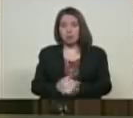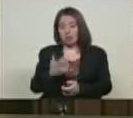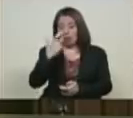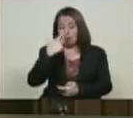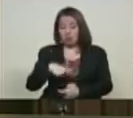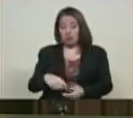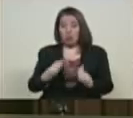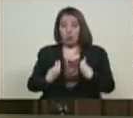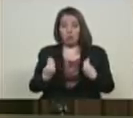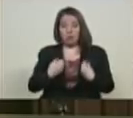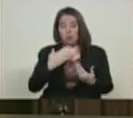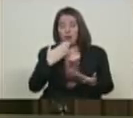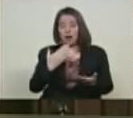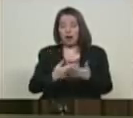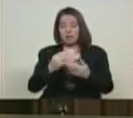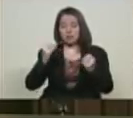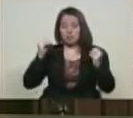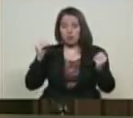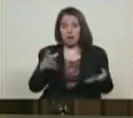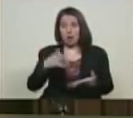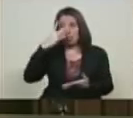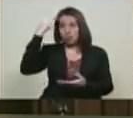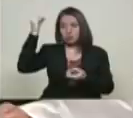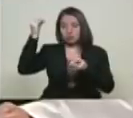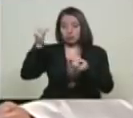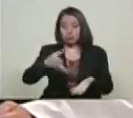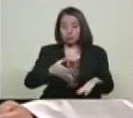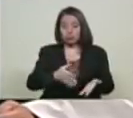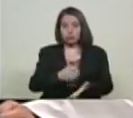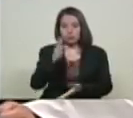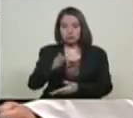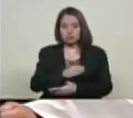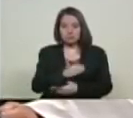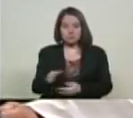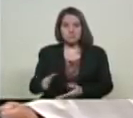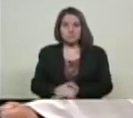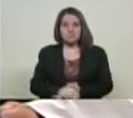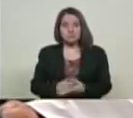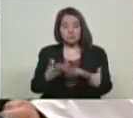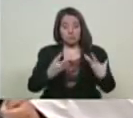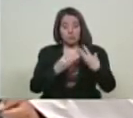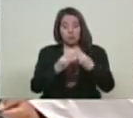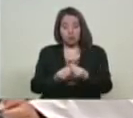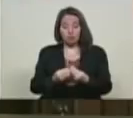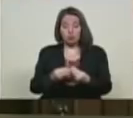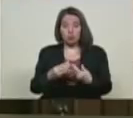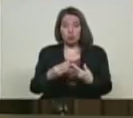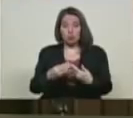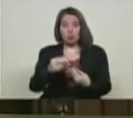milagro. Estamos vivos, compañeros, ministros, ministras. Estábamos juntos allí, padrino.